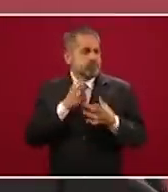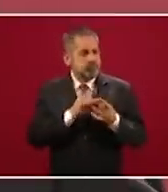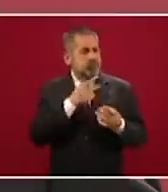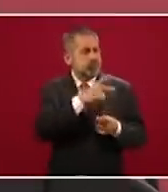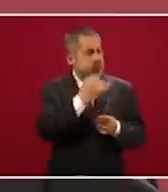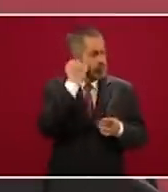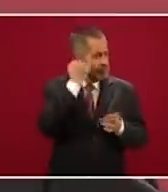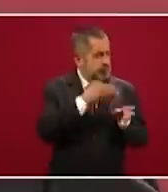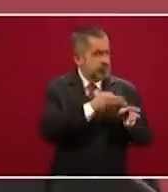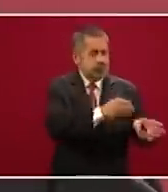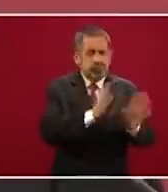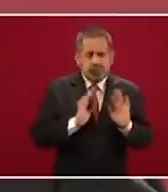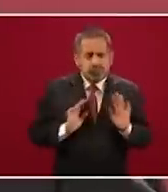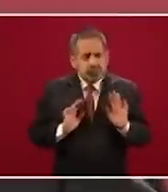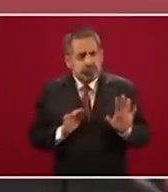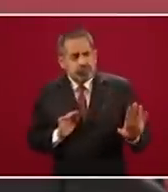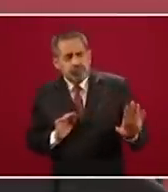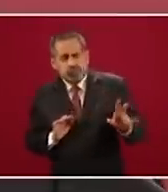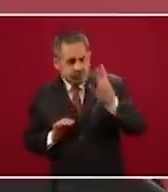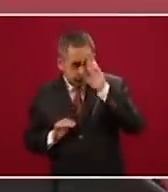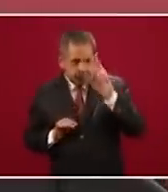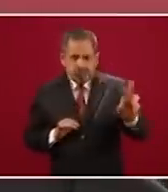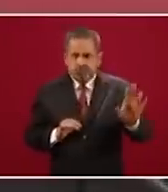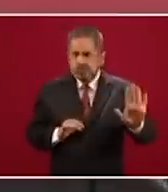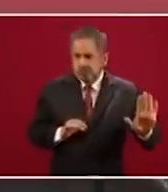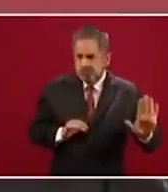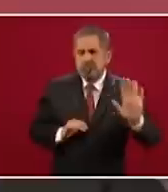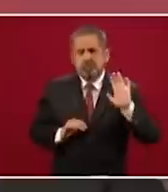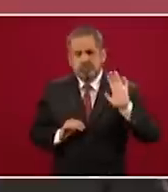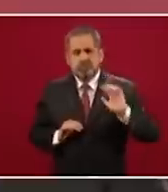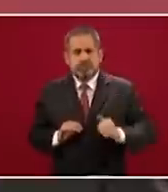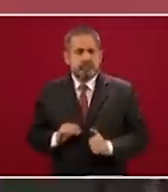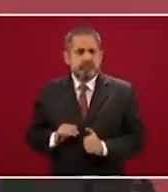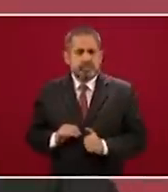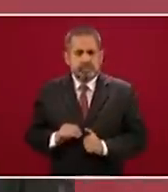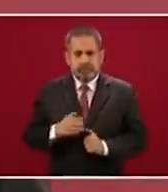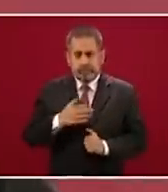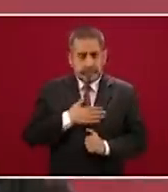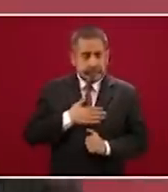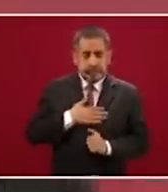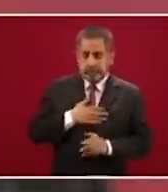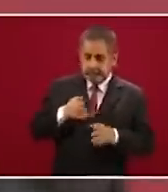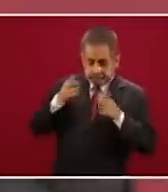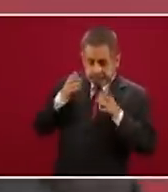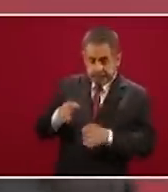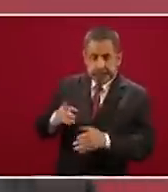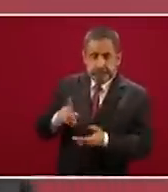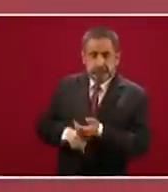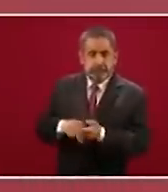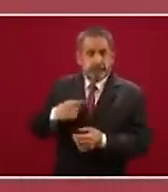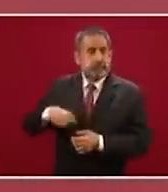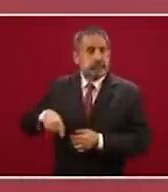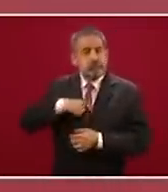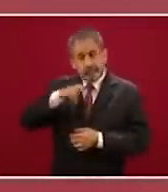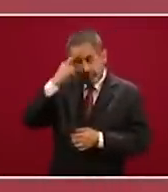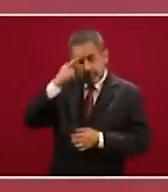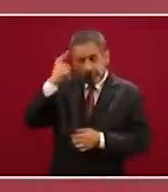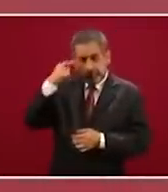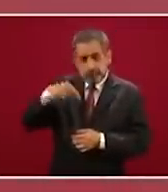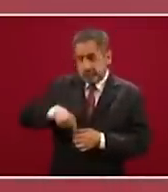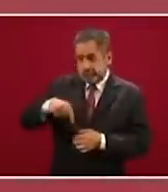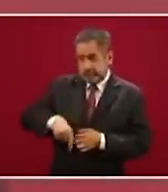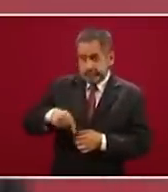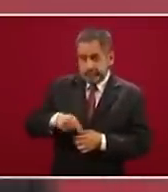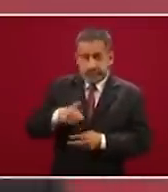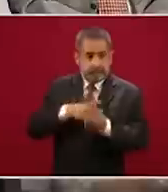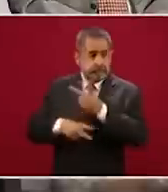ellos llevan a cabo y nosotros respetamos. En el caso de los que se queden aquí